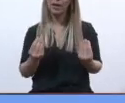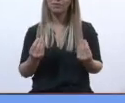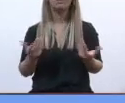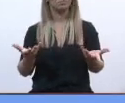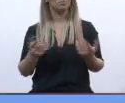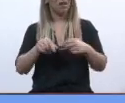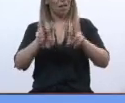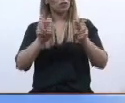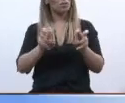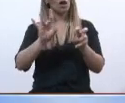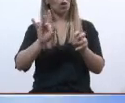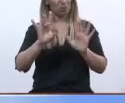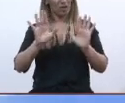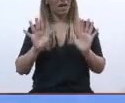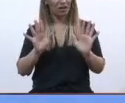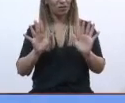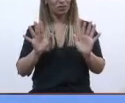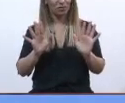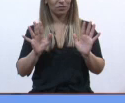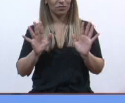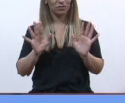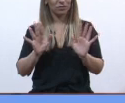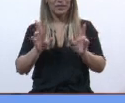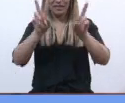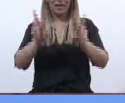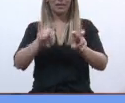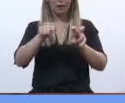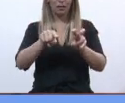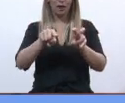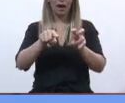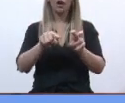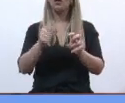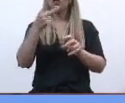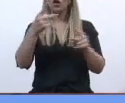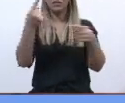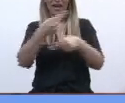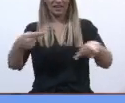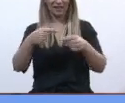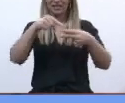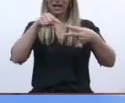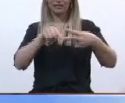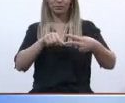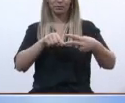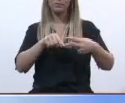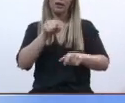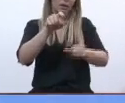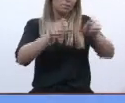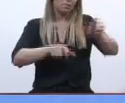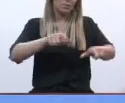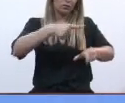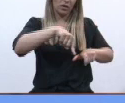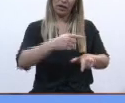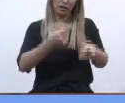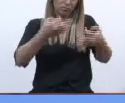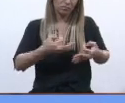es un tema complejo y es un tema que tiene dos características. Las personas que de muy buena fe